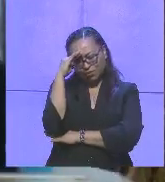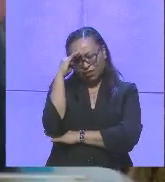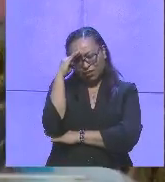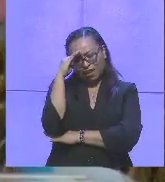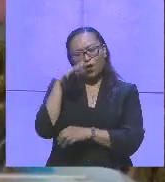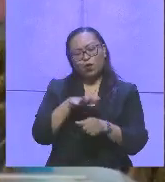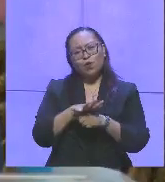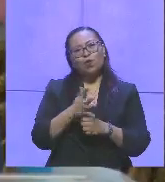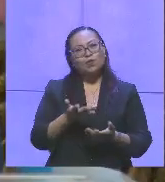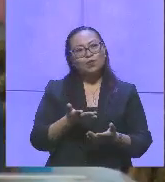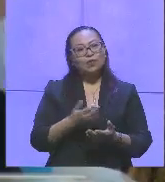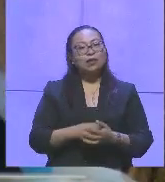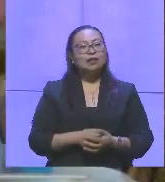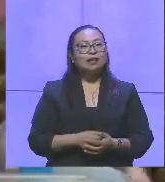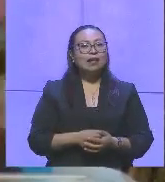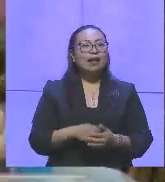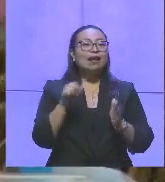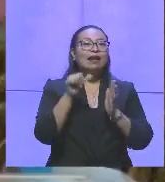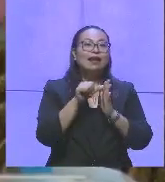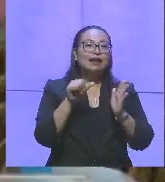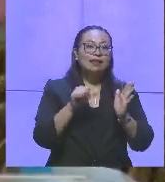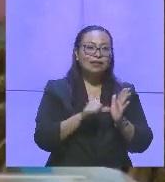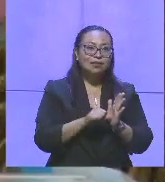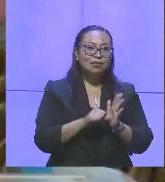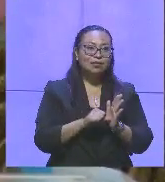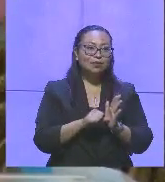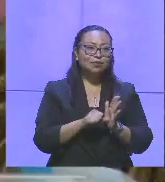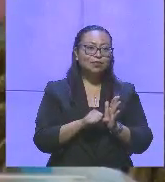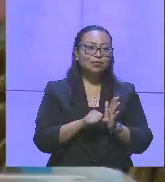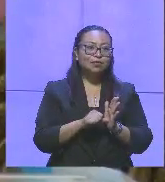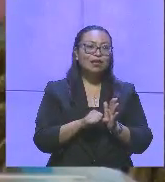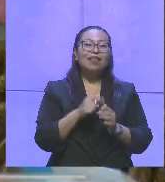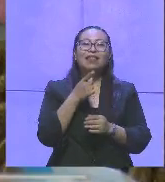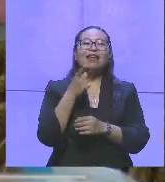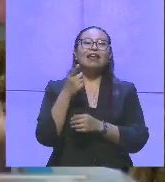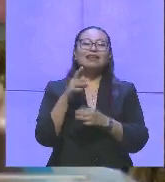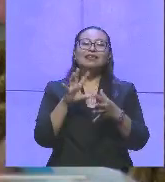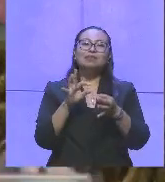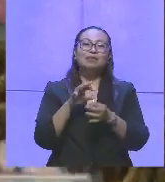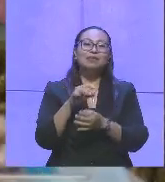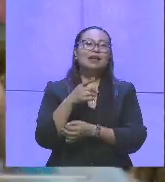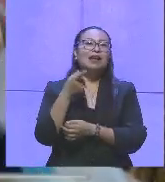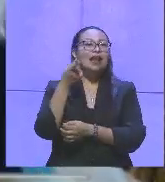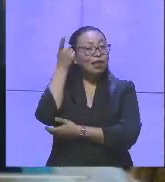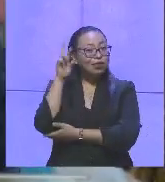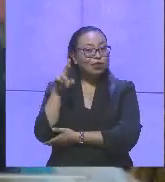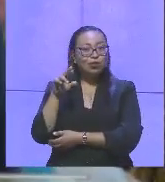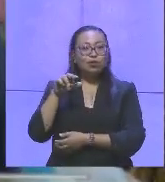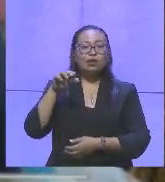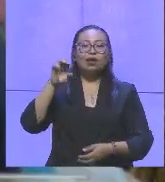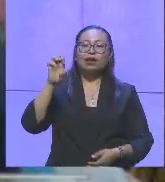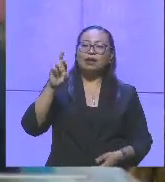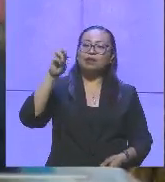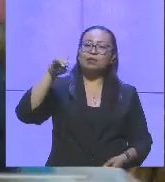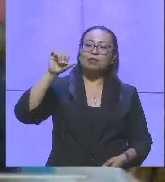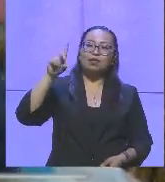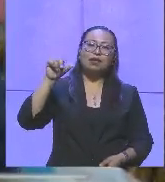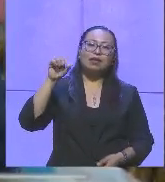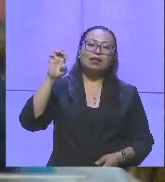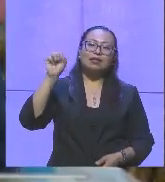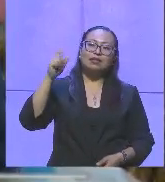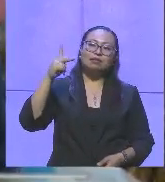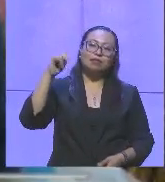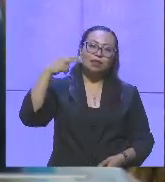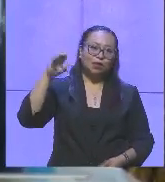caso del artículo de la doctora Irene Espiño, aborda una decisión tomada por la